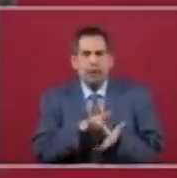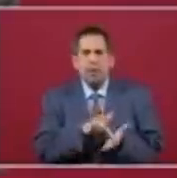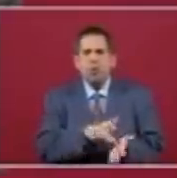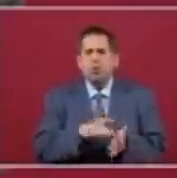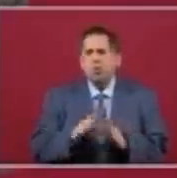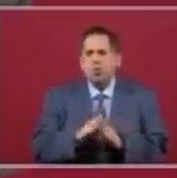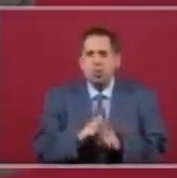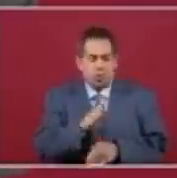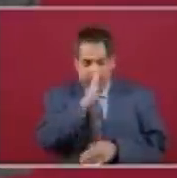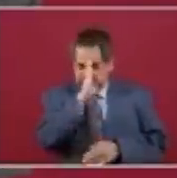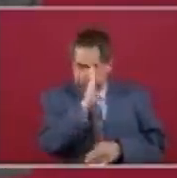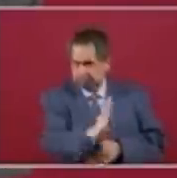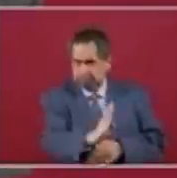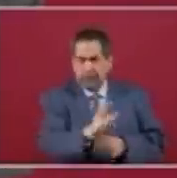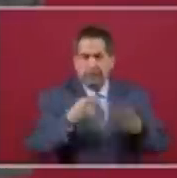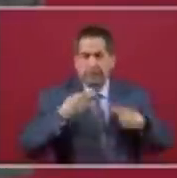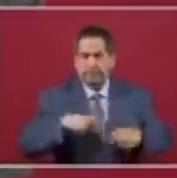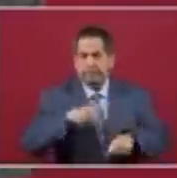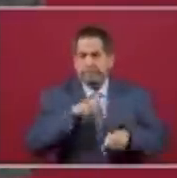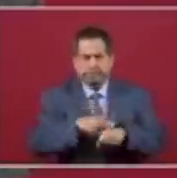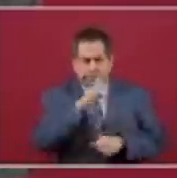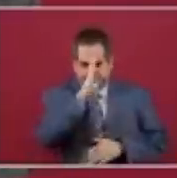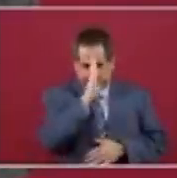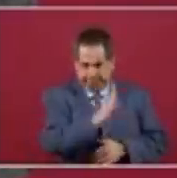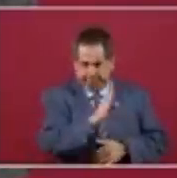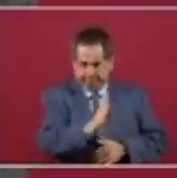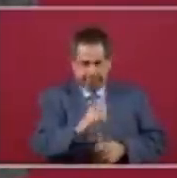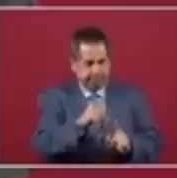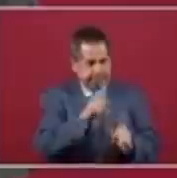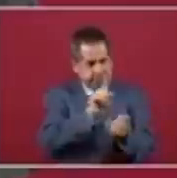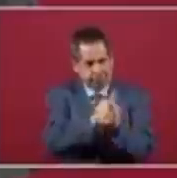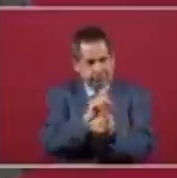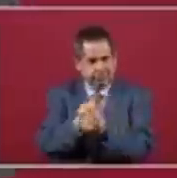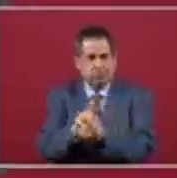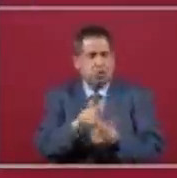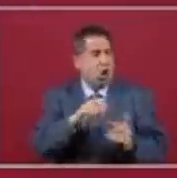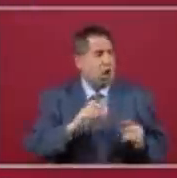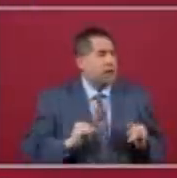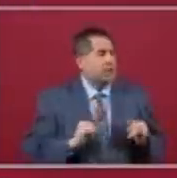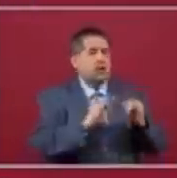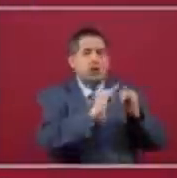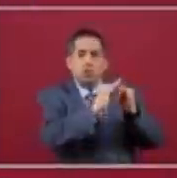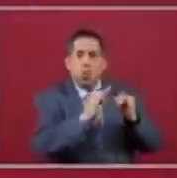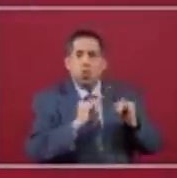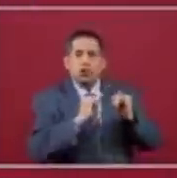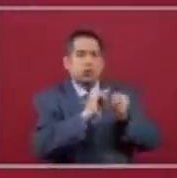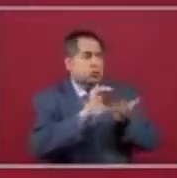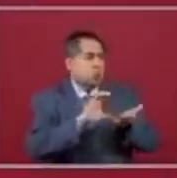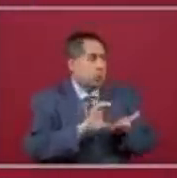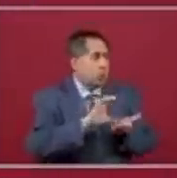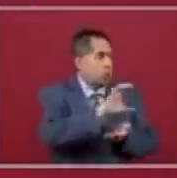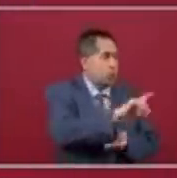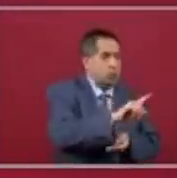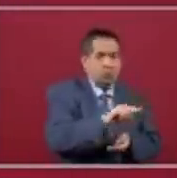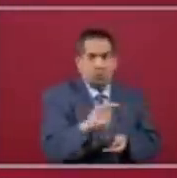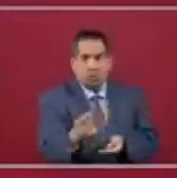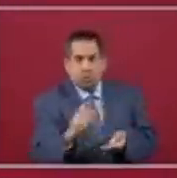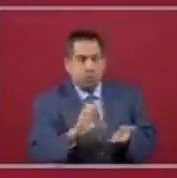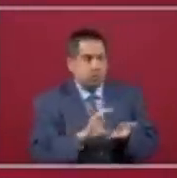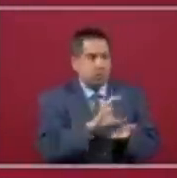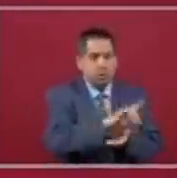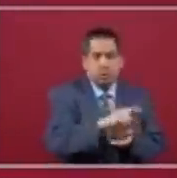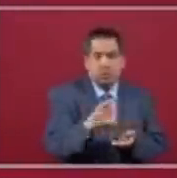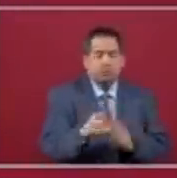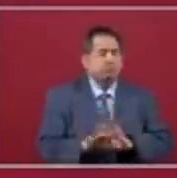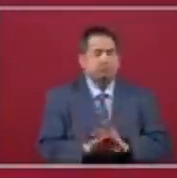directo a la gente, no a los aparatos burocráticos, porque el gobierno